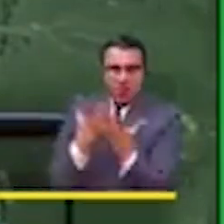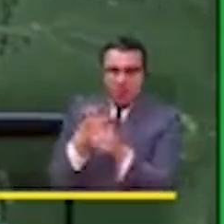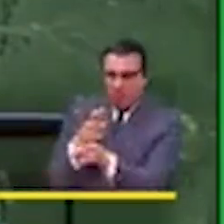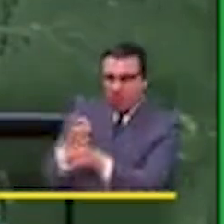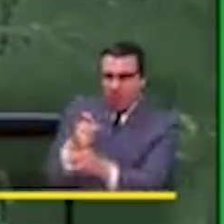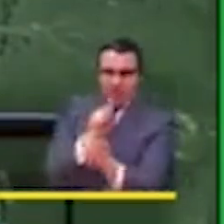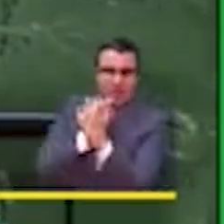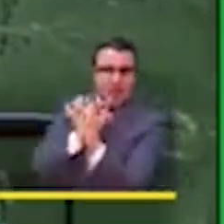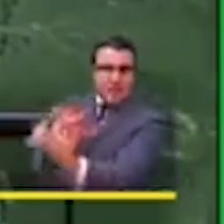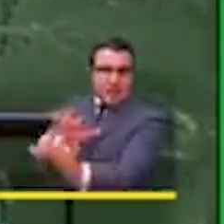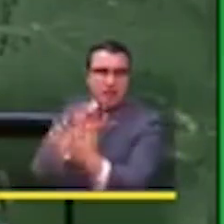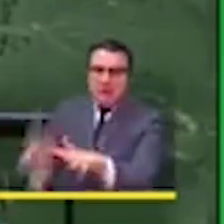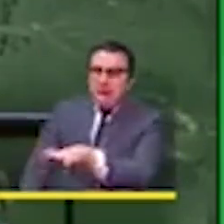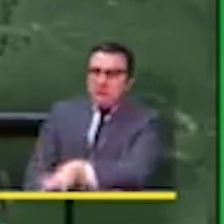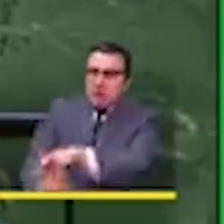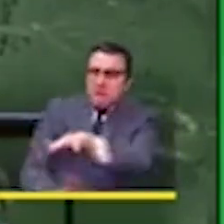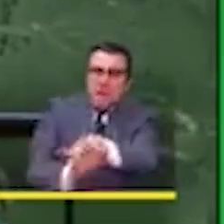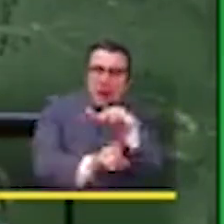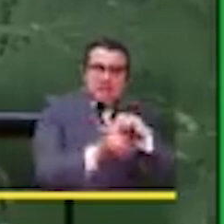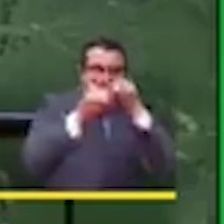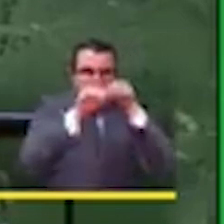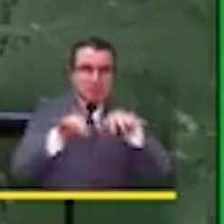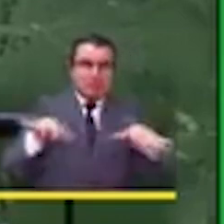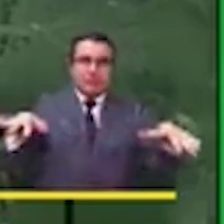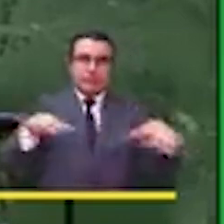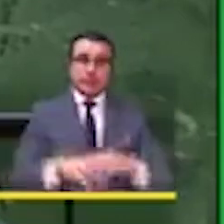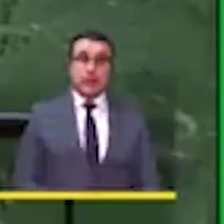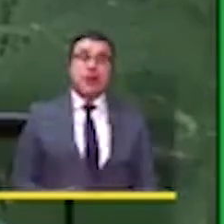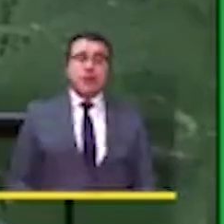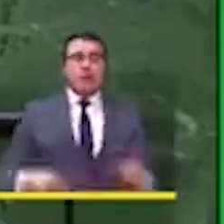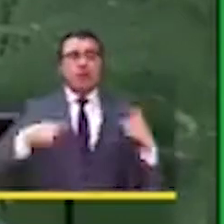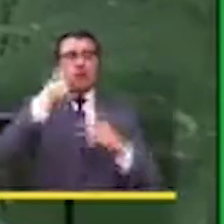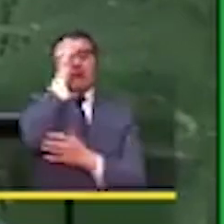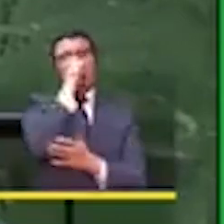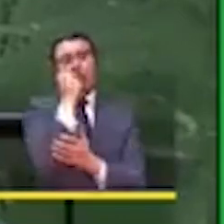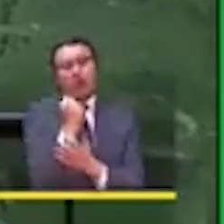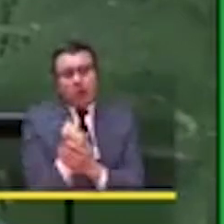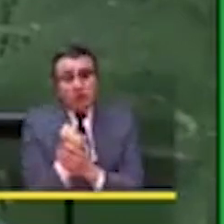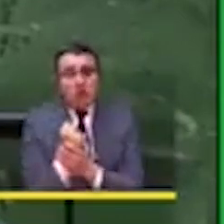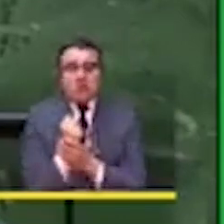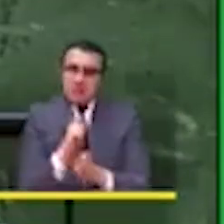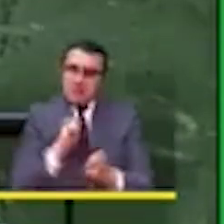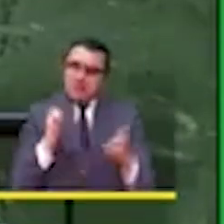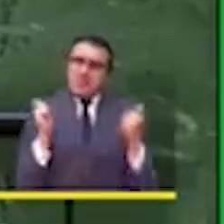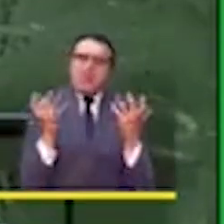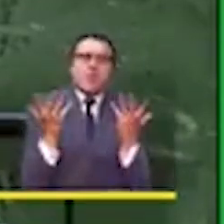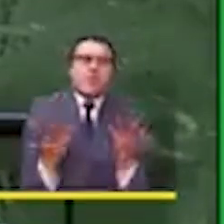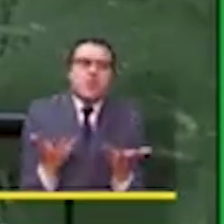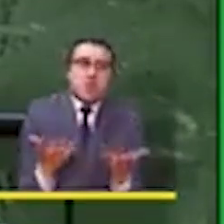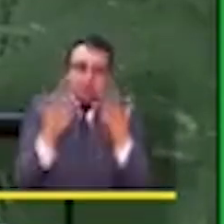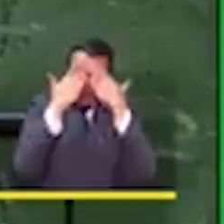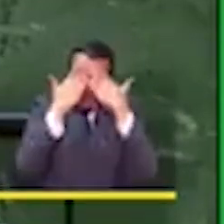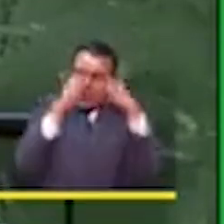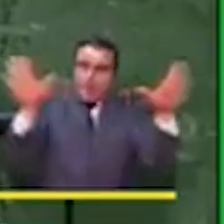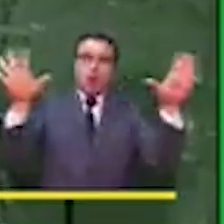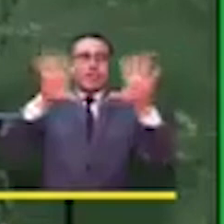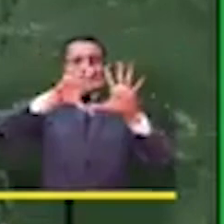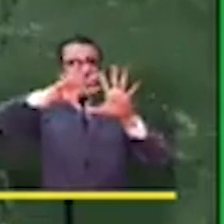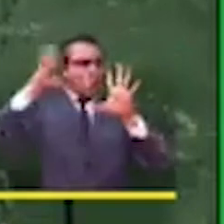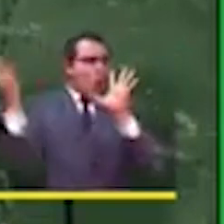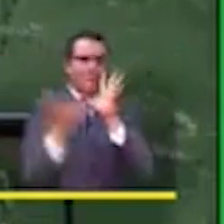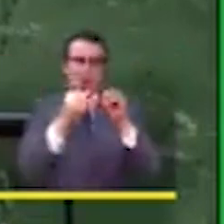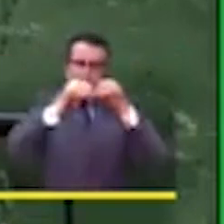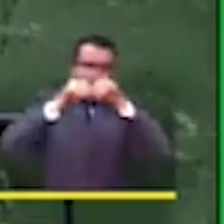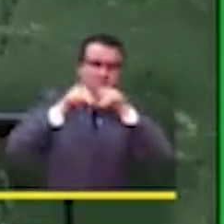La megacrisis de la vida se resuelve con una democracia que alcance el nivel global, una